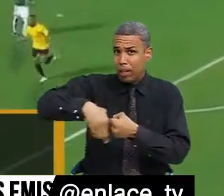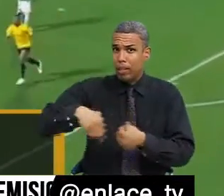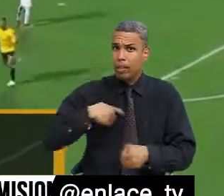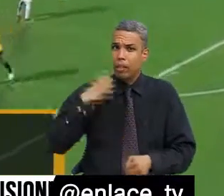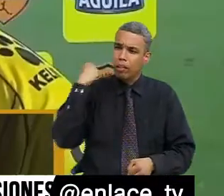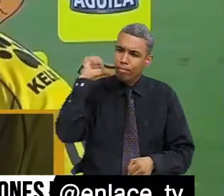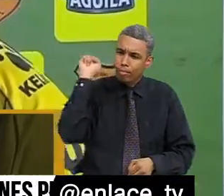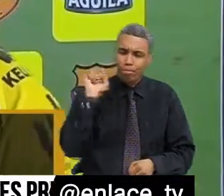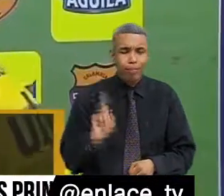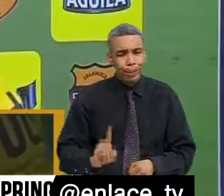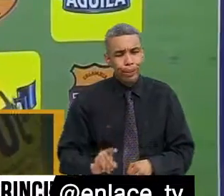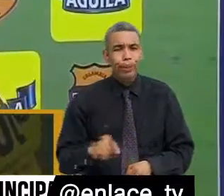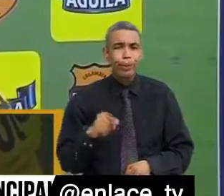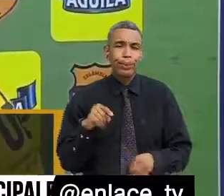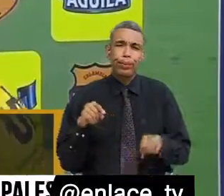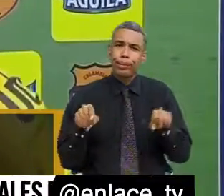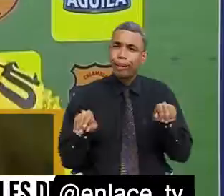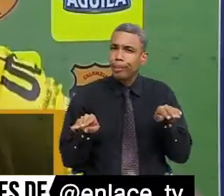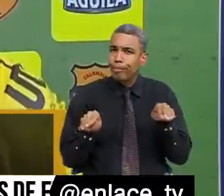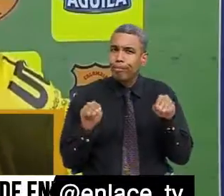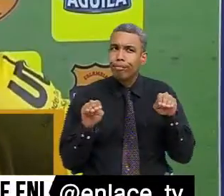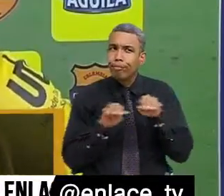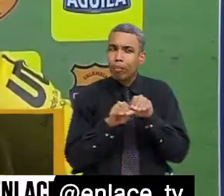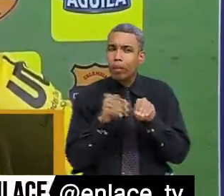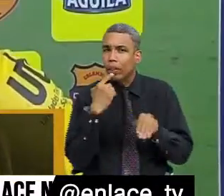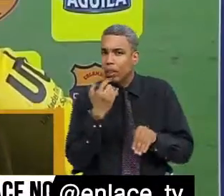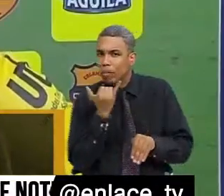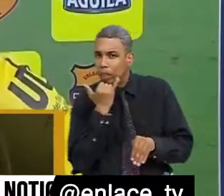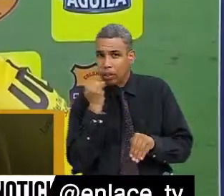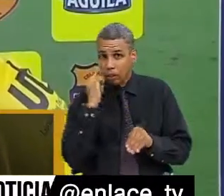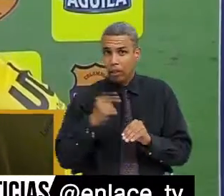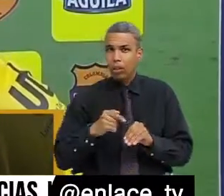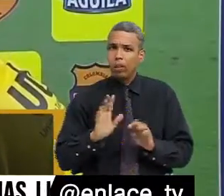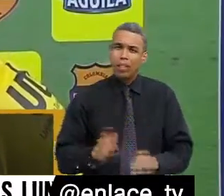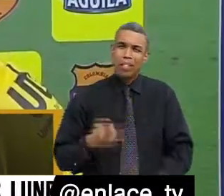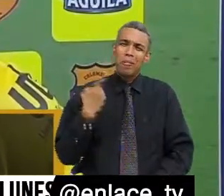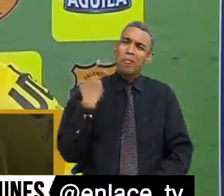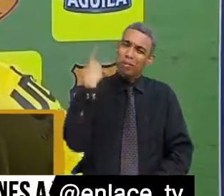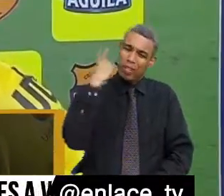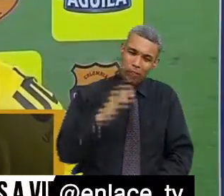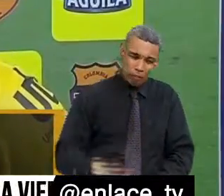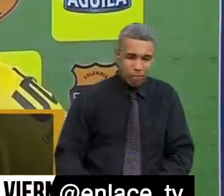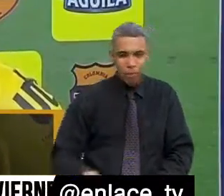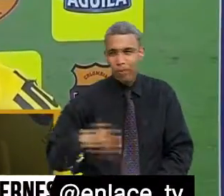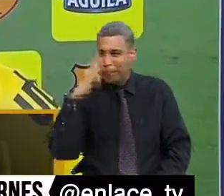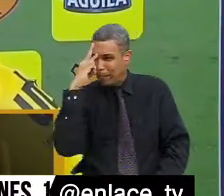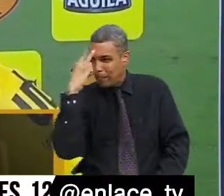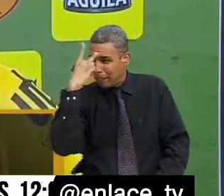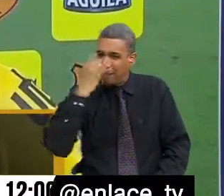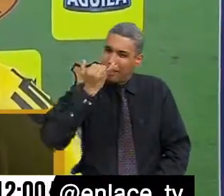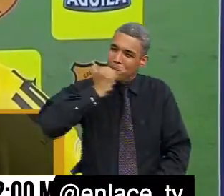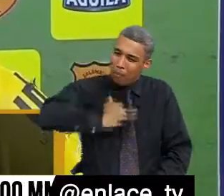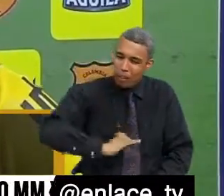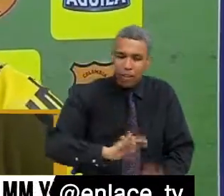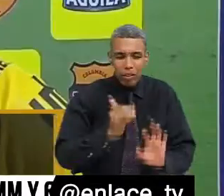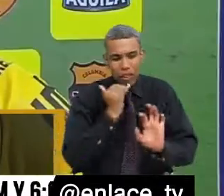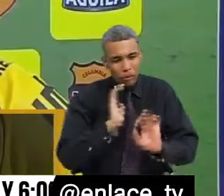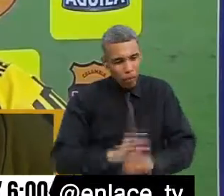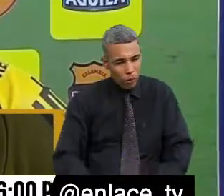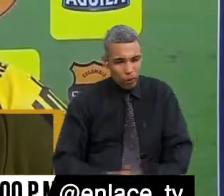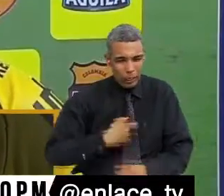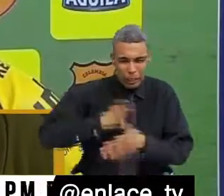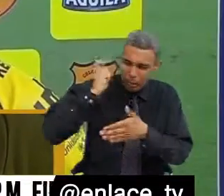en casa. Nos faltó un poquito más. Yo creo que si los errores que cometimos no los cometemos, el partido se puede